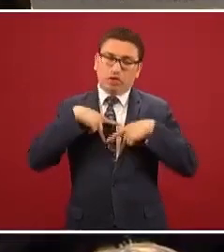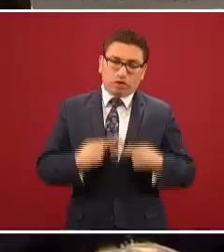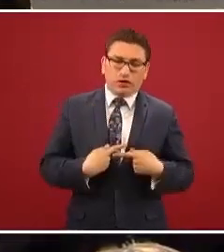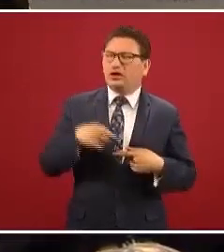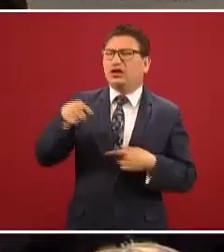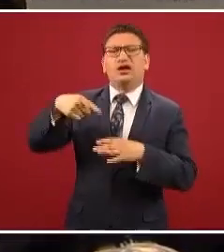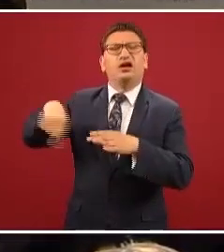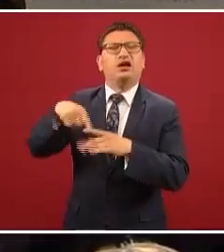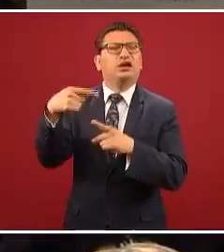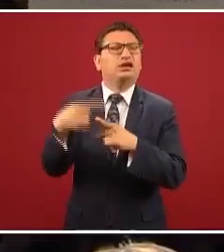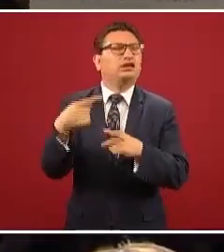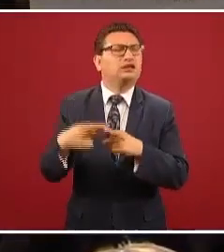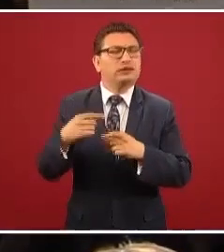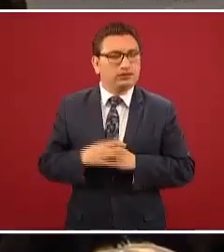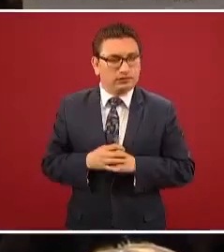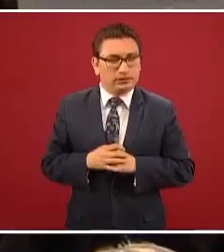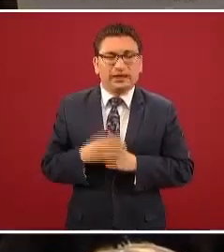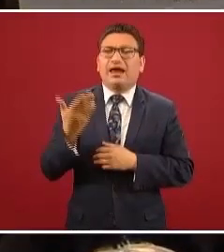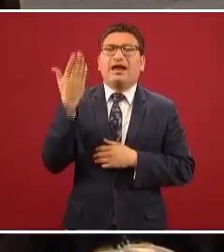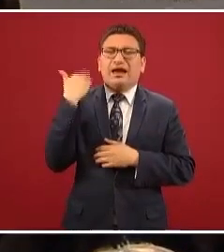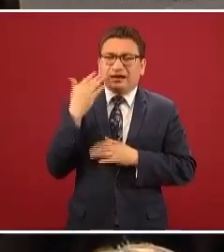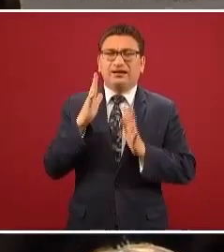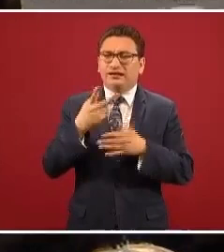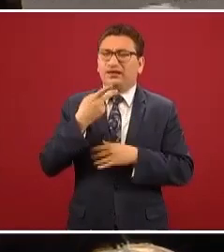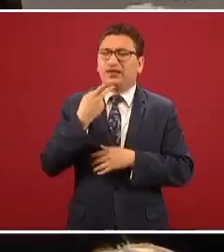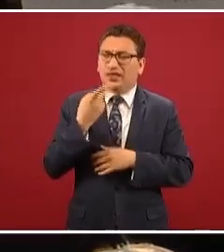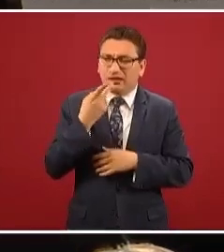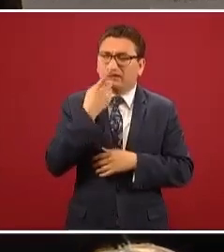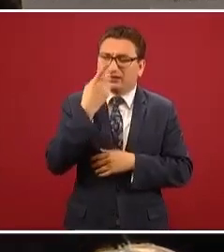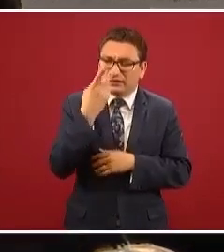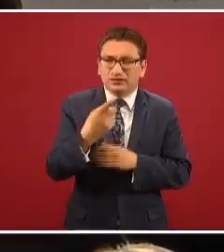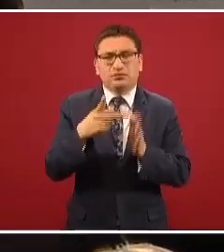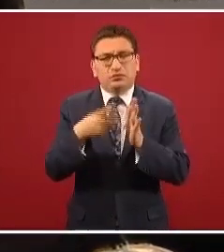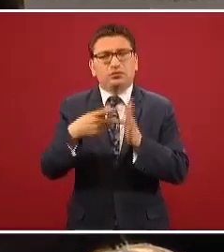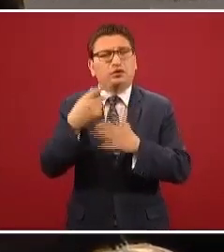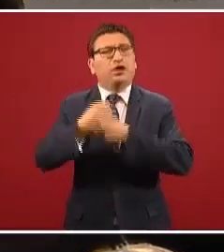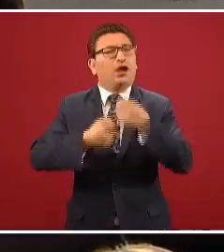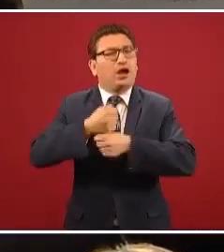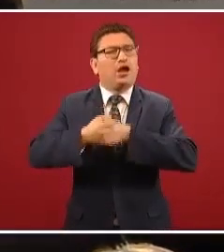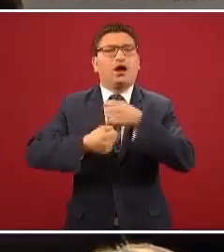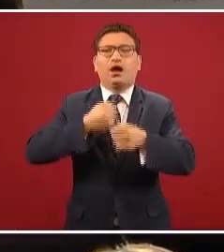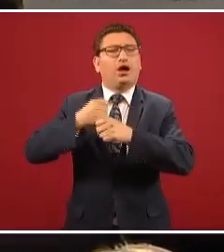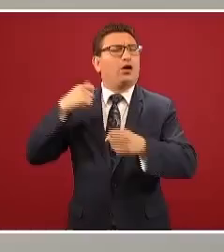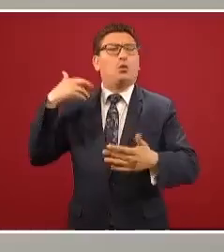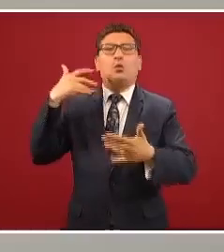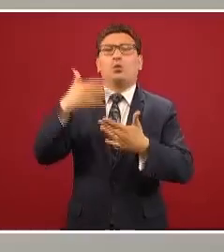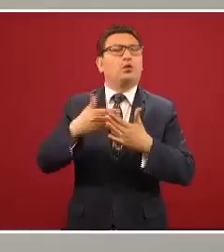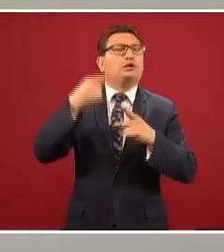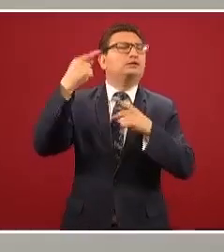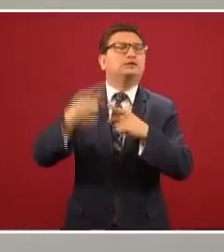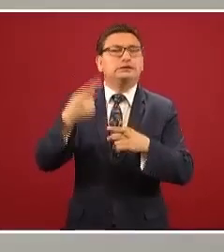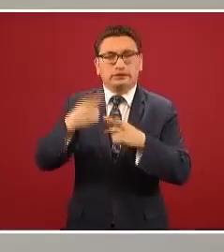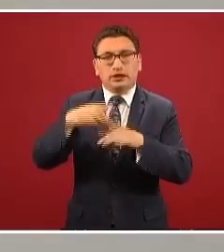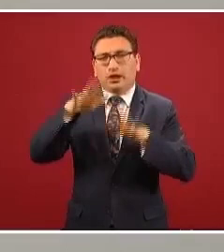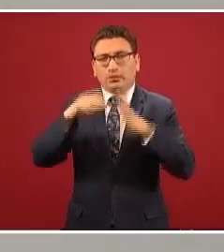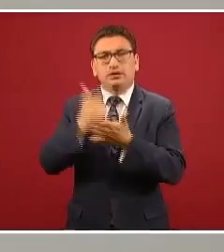estas personas? Las mismas que hemos estado diciendo y hemos dicho por todos los años que están en riesgo de